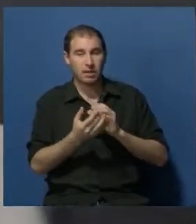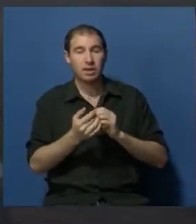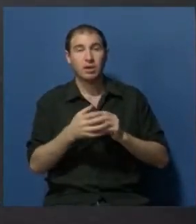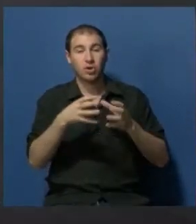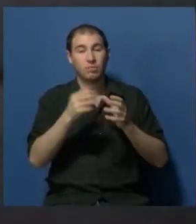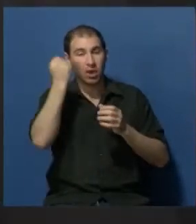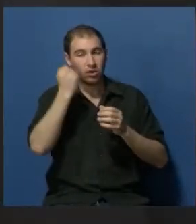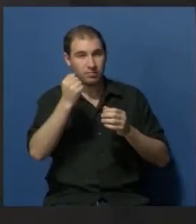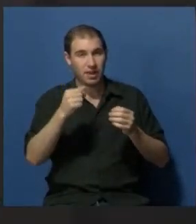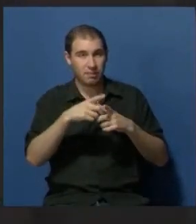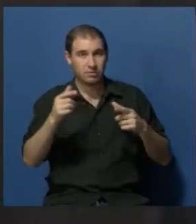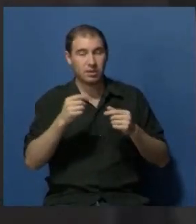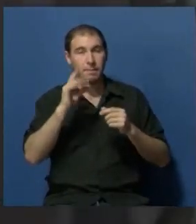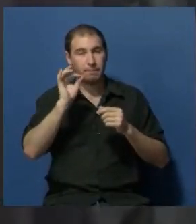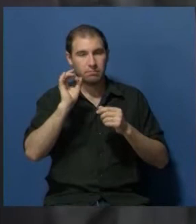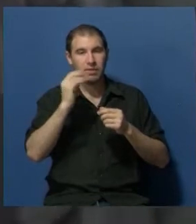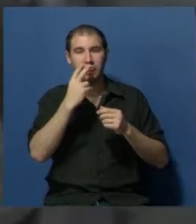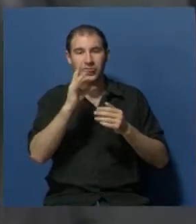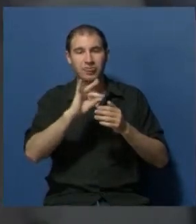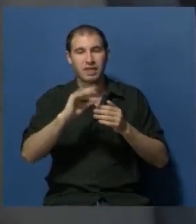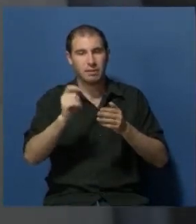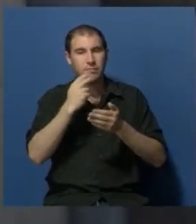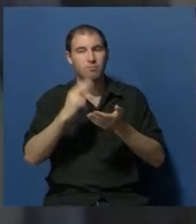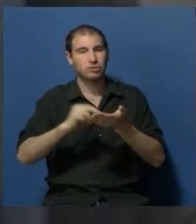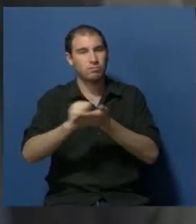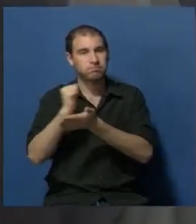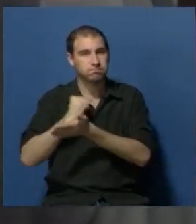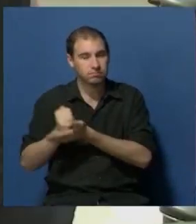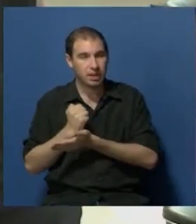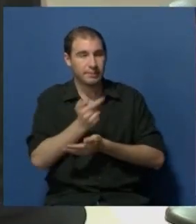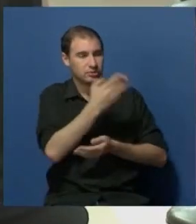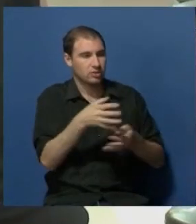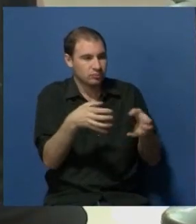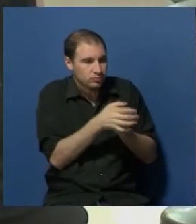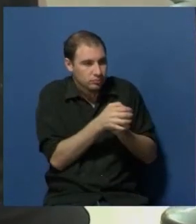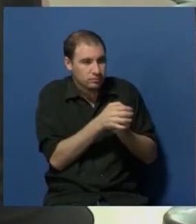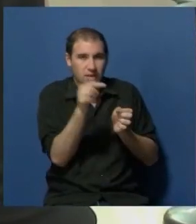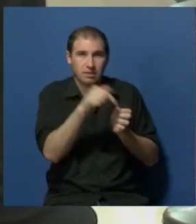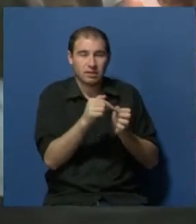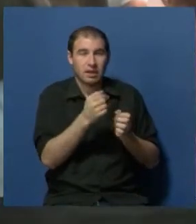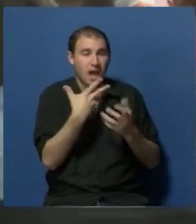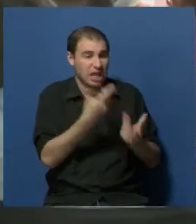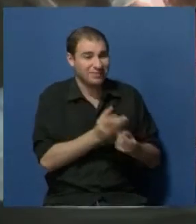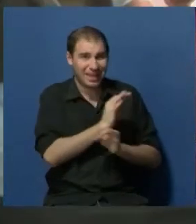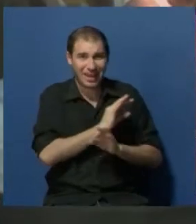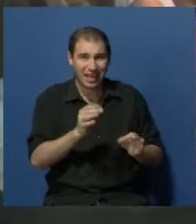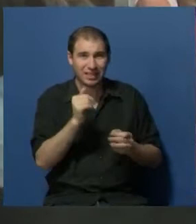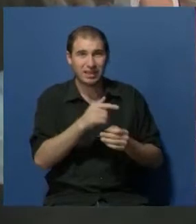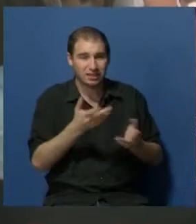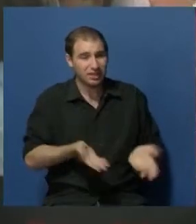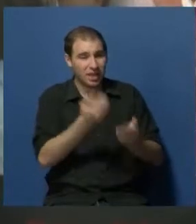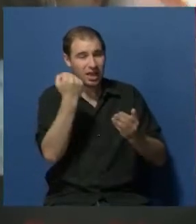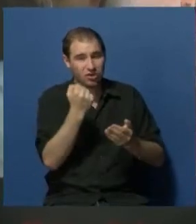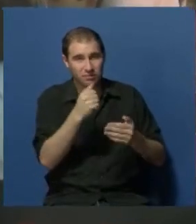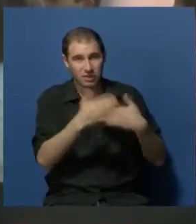grandes grupos económicos se les fueron perdonando distintos tipos de impuestos y a los más pequeños realmente no ha ayudado eso a movilizar la